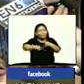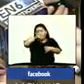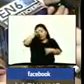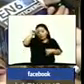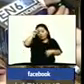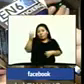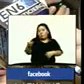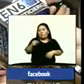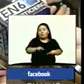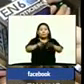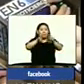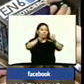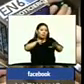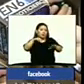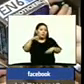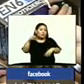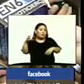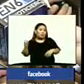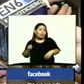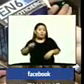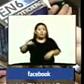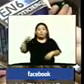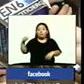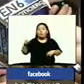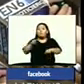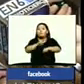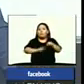más de 700 mil dólares anuales.